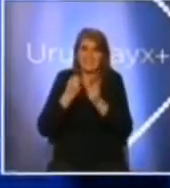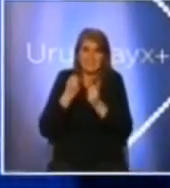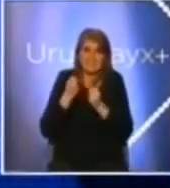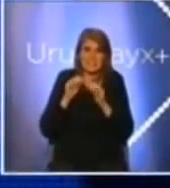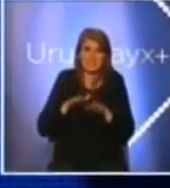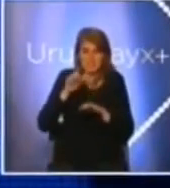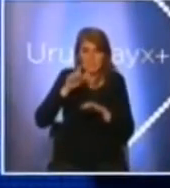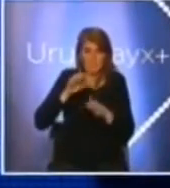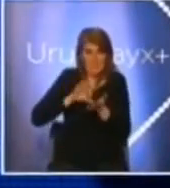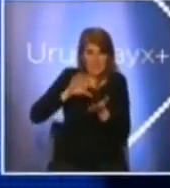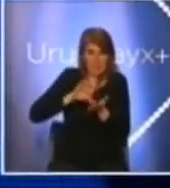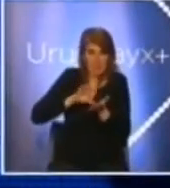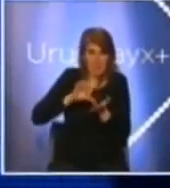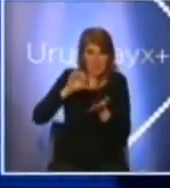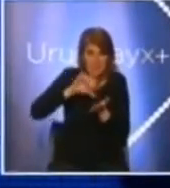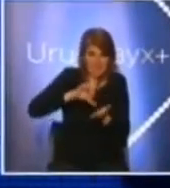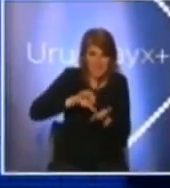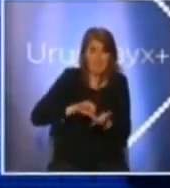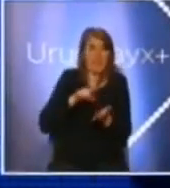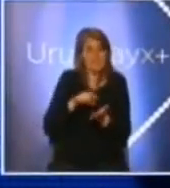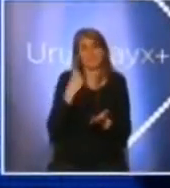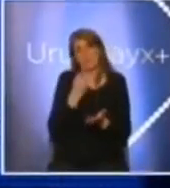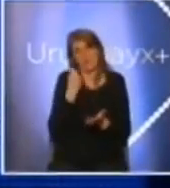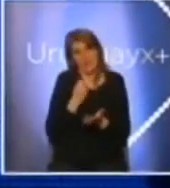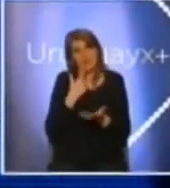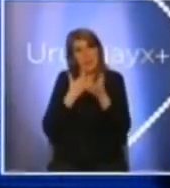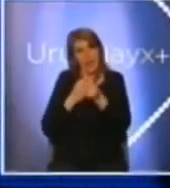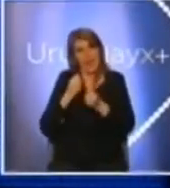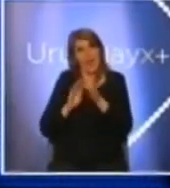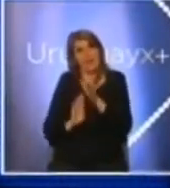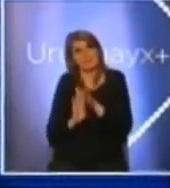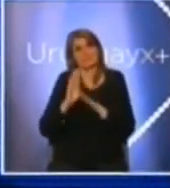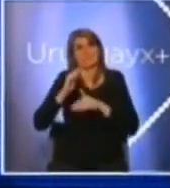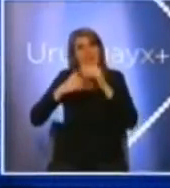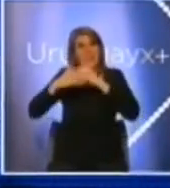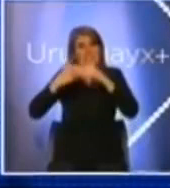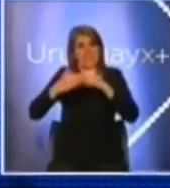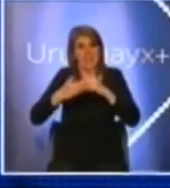del propio sistema es decisiva para avanzar en el mismo. Si